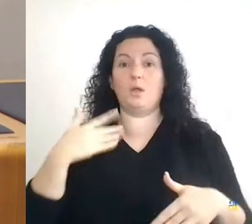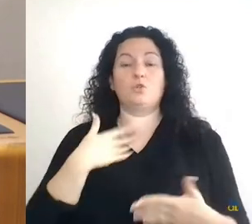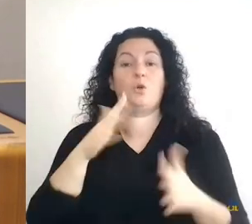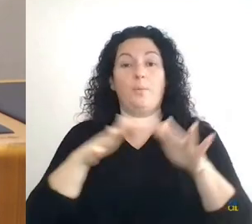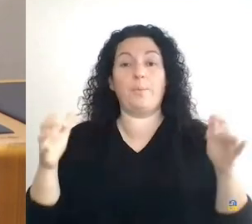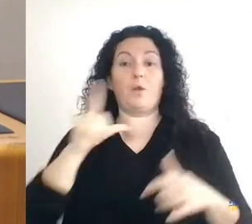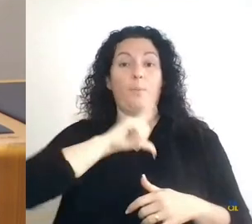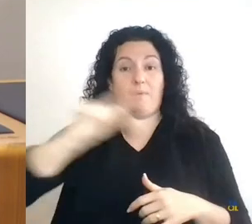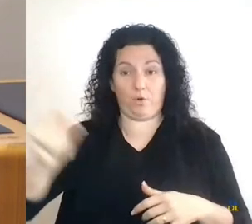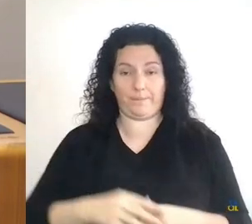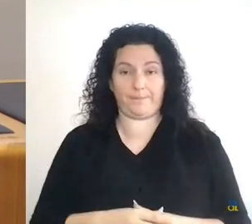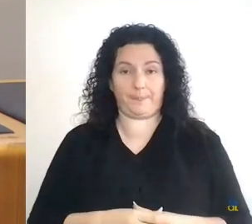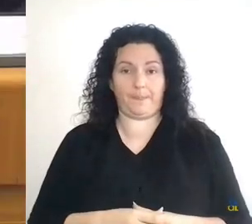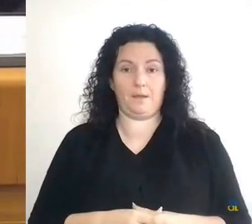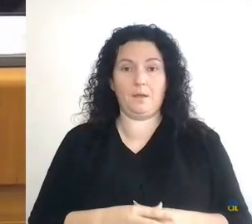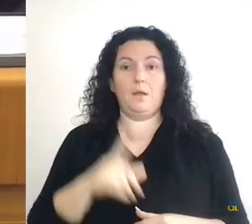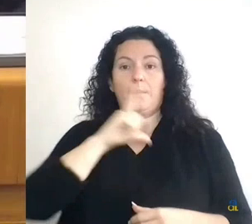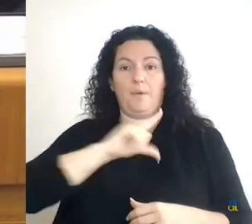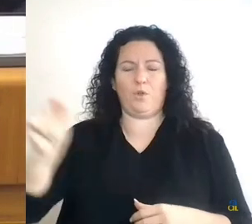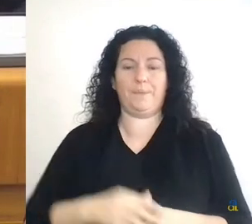unas disculpas, abandono el pleno.